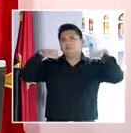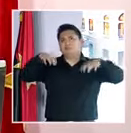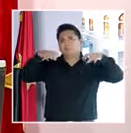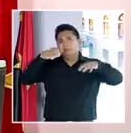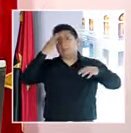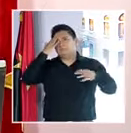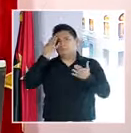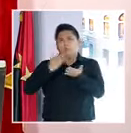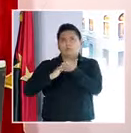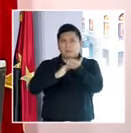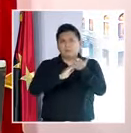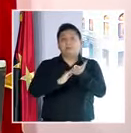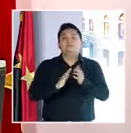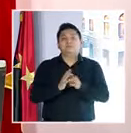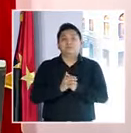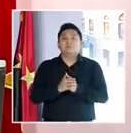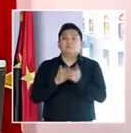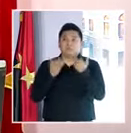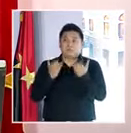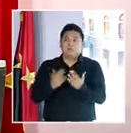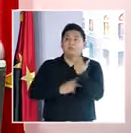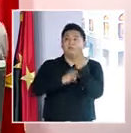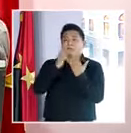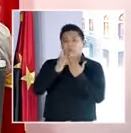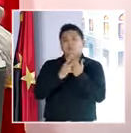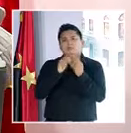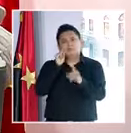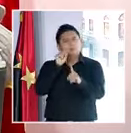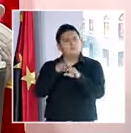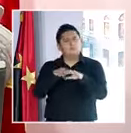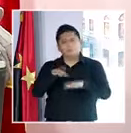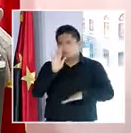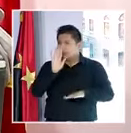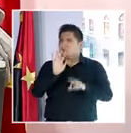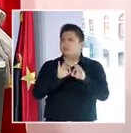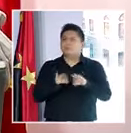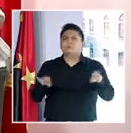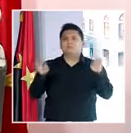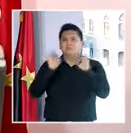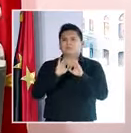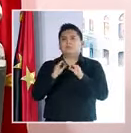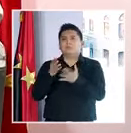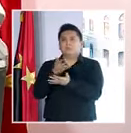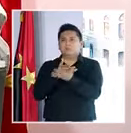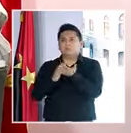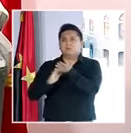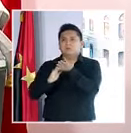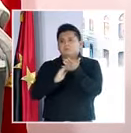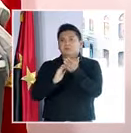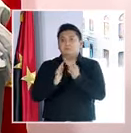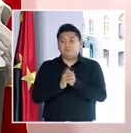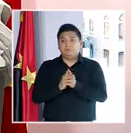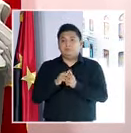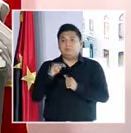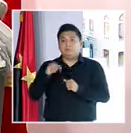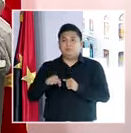lluvias. Este es un proyecto de suma importancia para la conectividad del